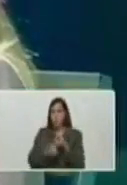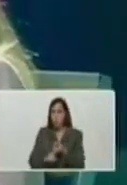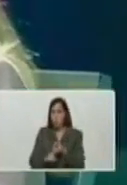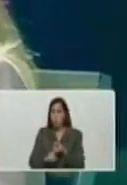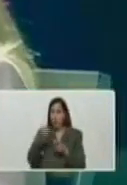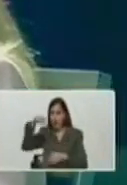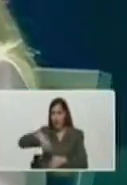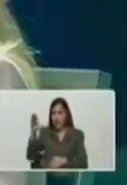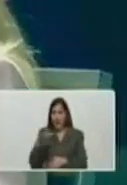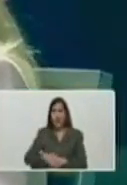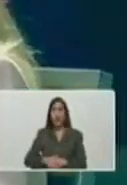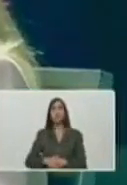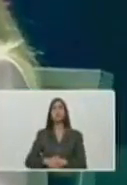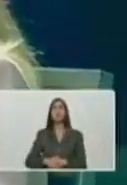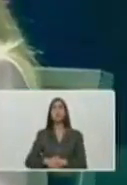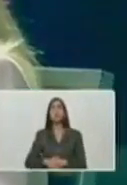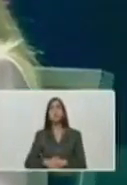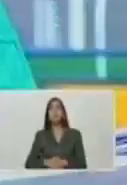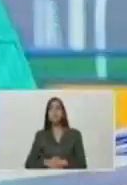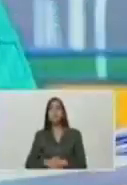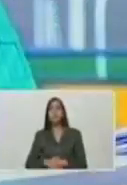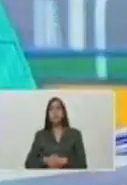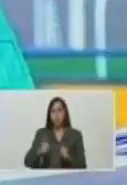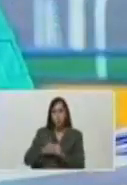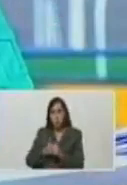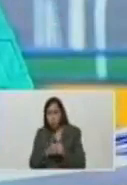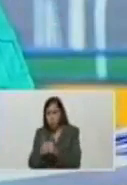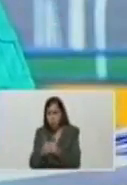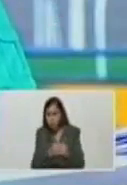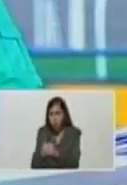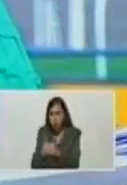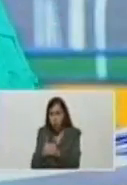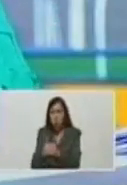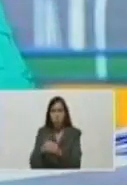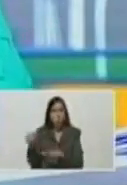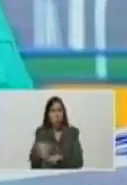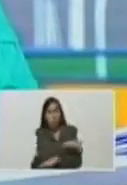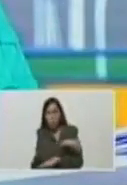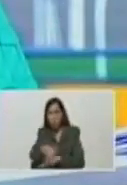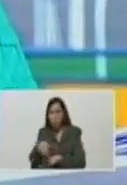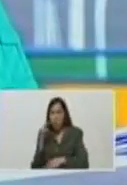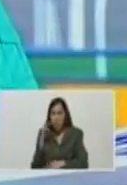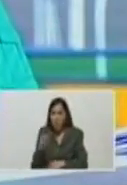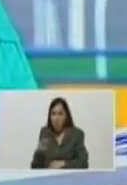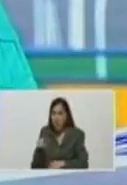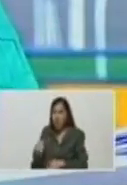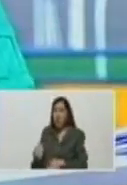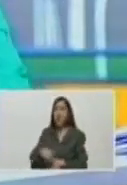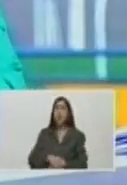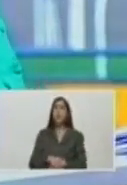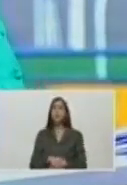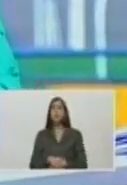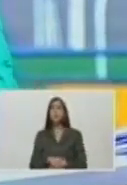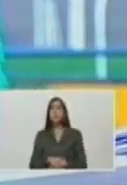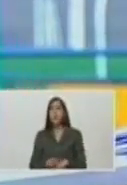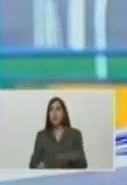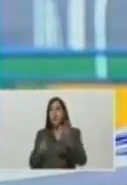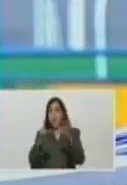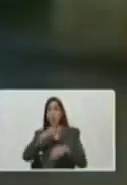Caracas y en una esquina de una parte de Caracas yo vi seis